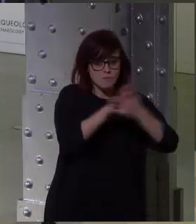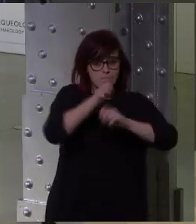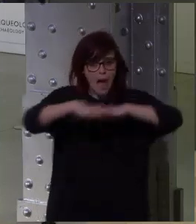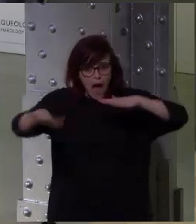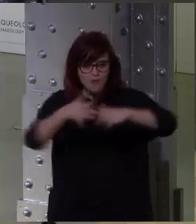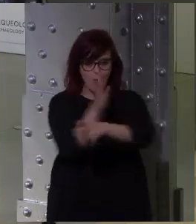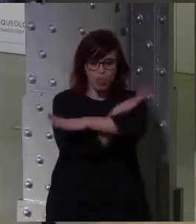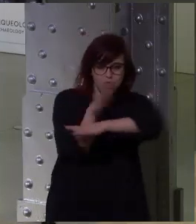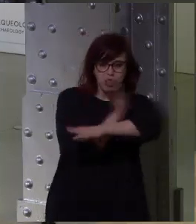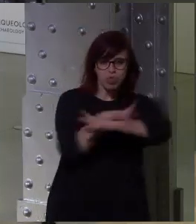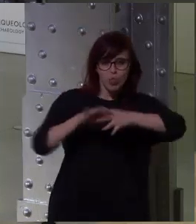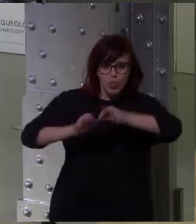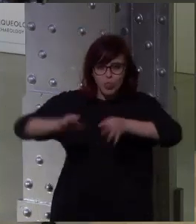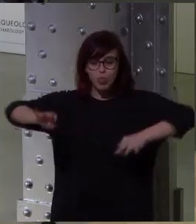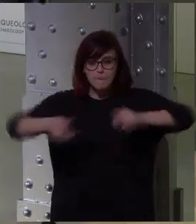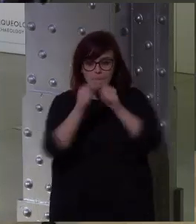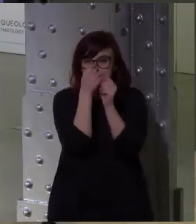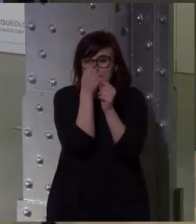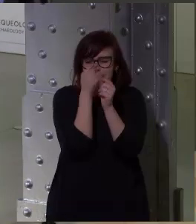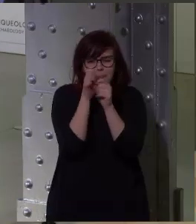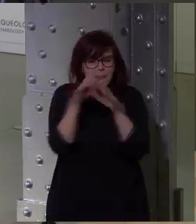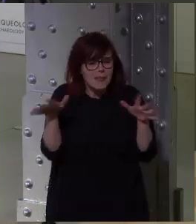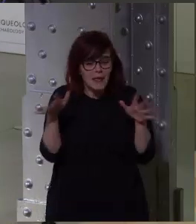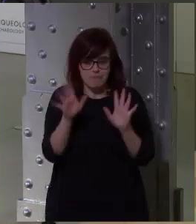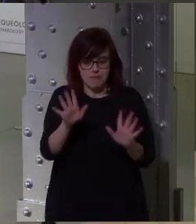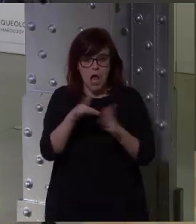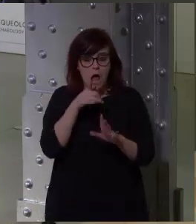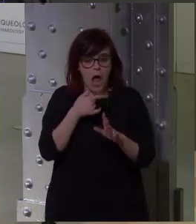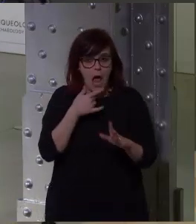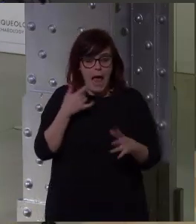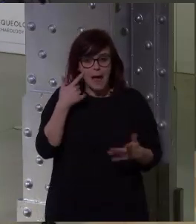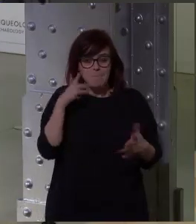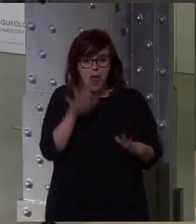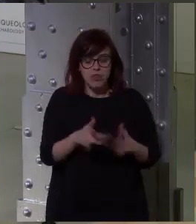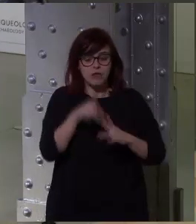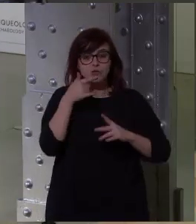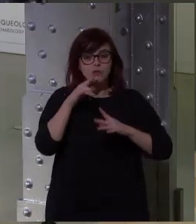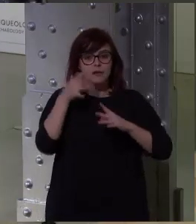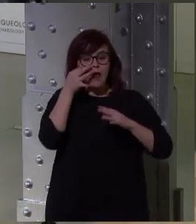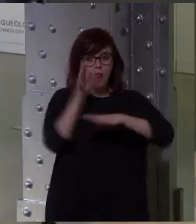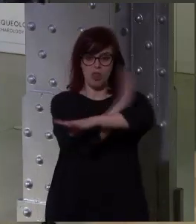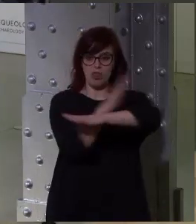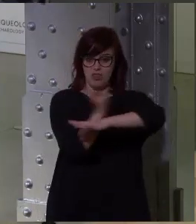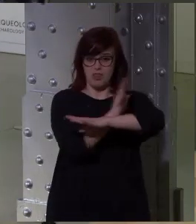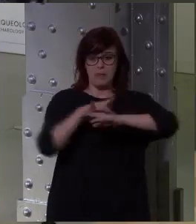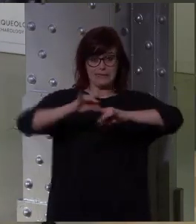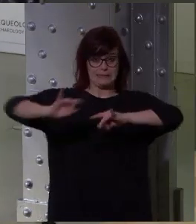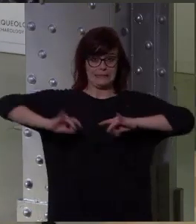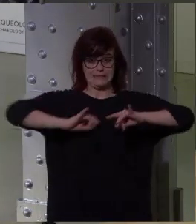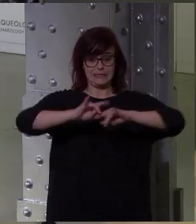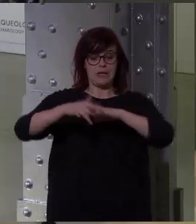esa jungla, que no podemos ver el tamaño, pero es inmenso, es mucho mayor que la superficie vegetal que